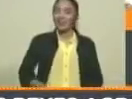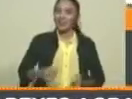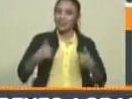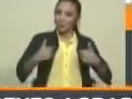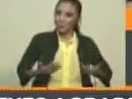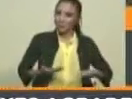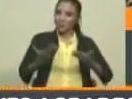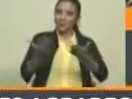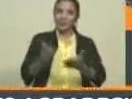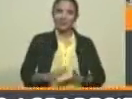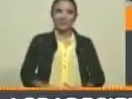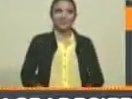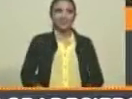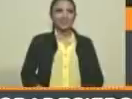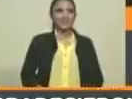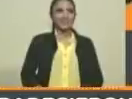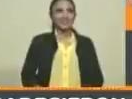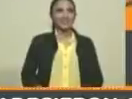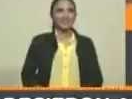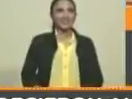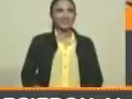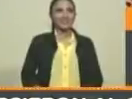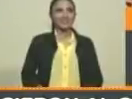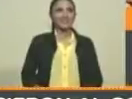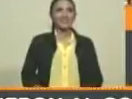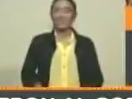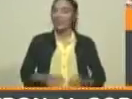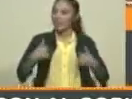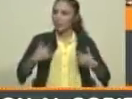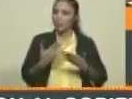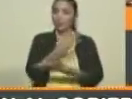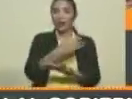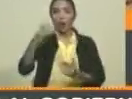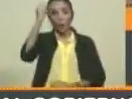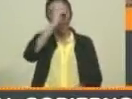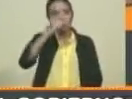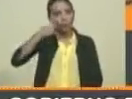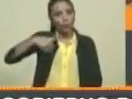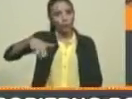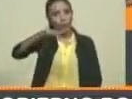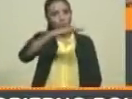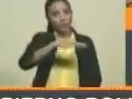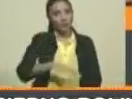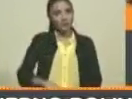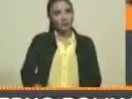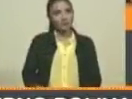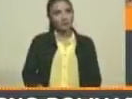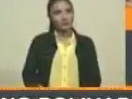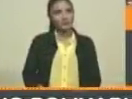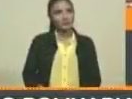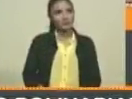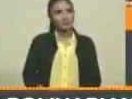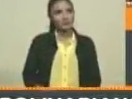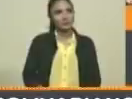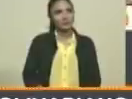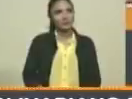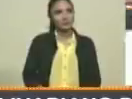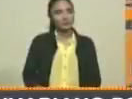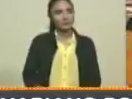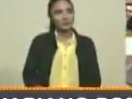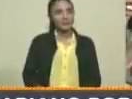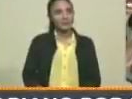a nombre de todo nuestro pueblo, ante la opinión pública nacional y ante la opinión pública